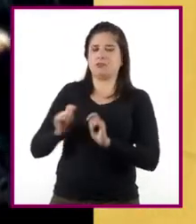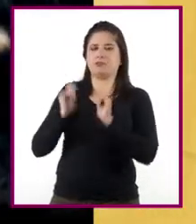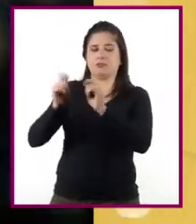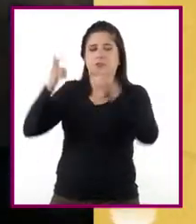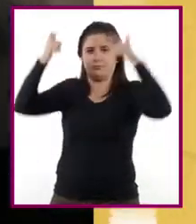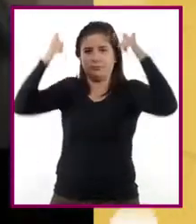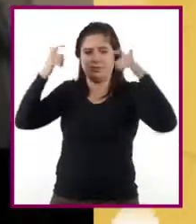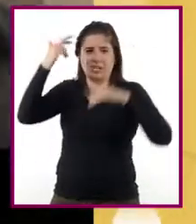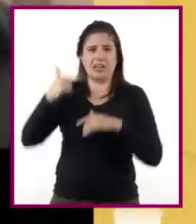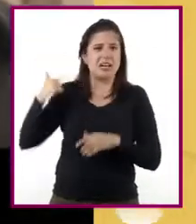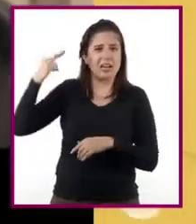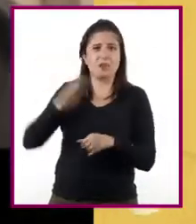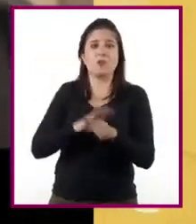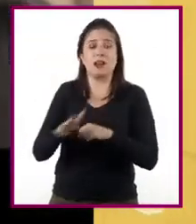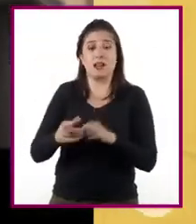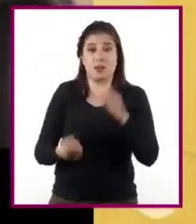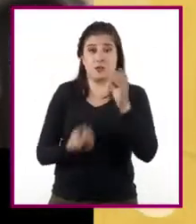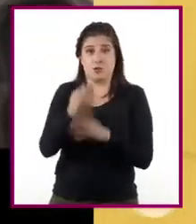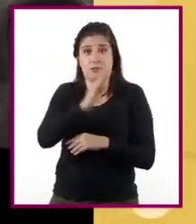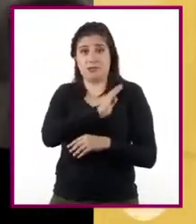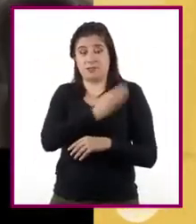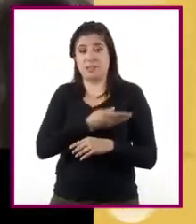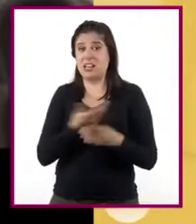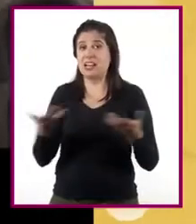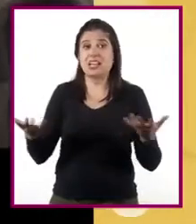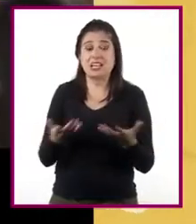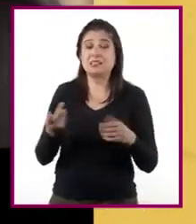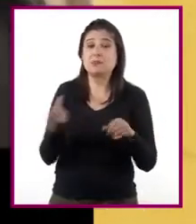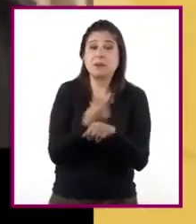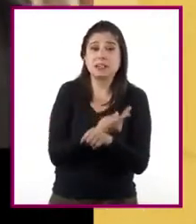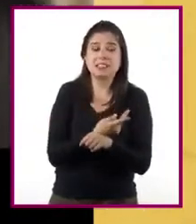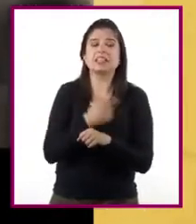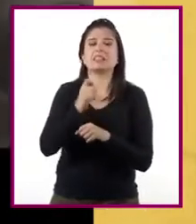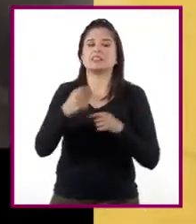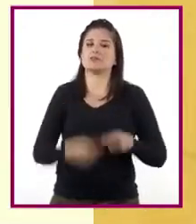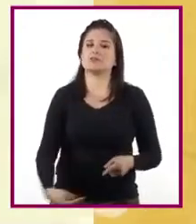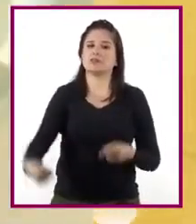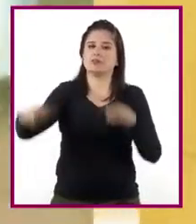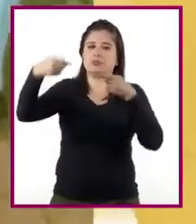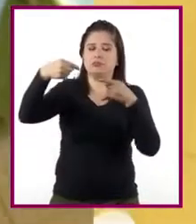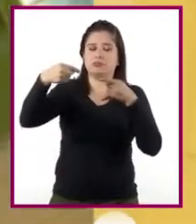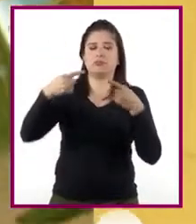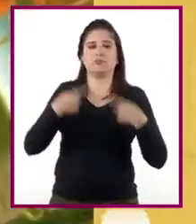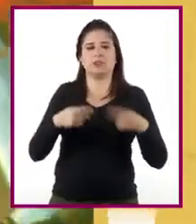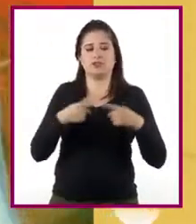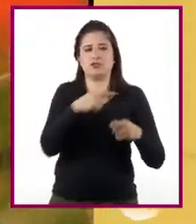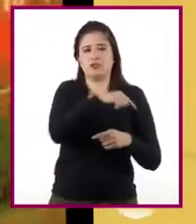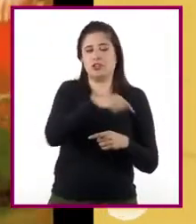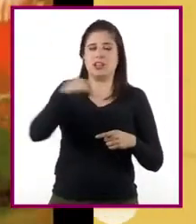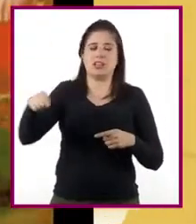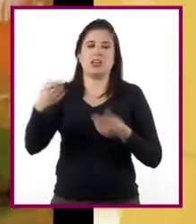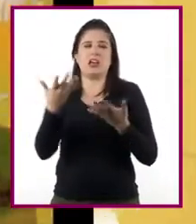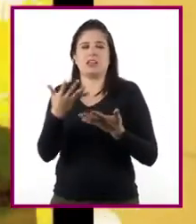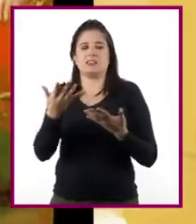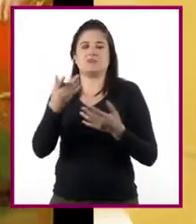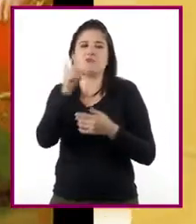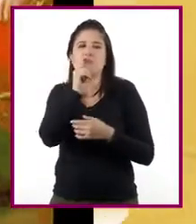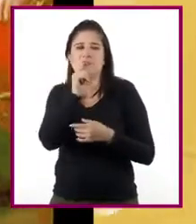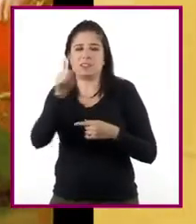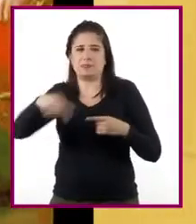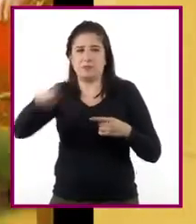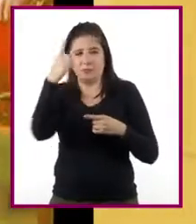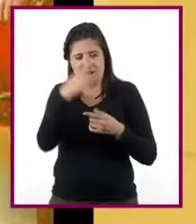el poder. En la Nueva España, lo que va a provocar en este sentido es el enfrentamiento entre la audiencia y el ayuntamiento por el control del